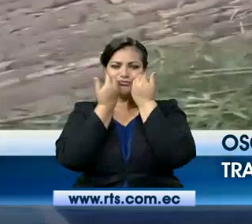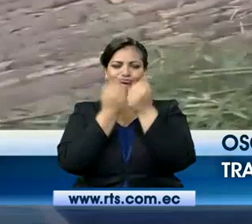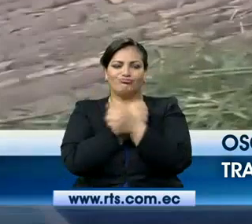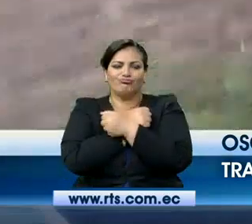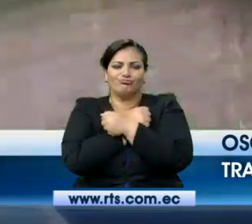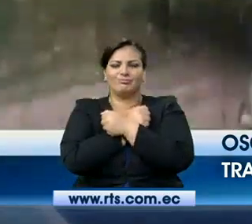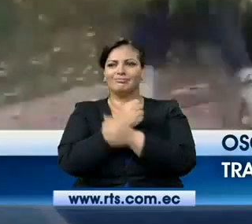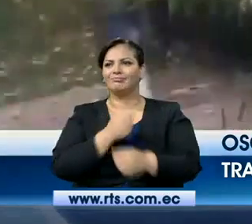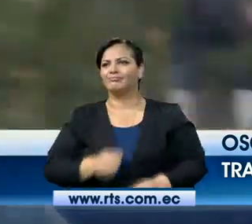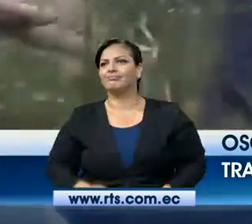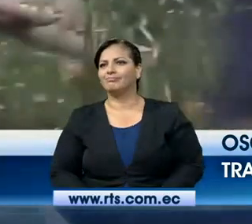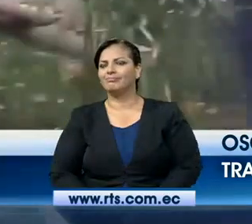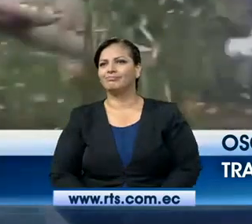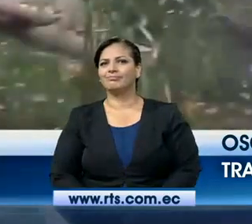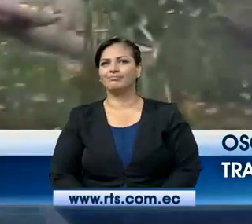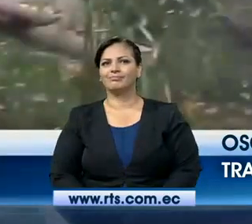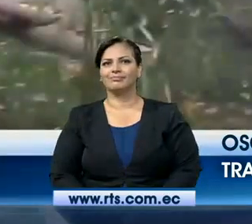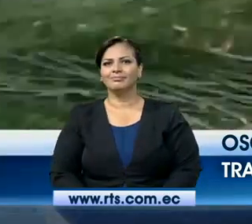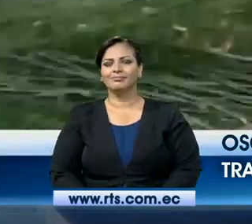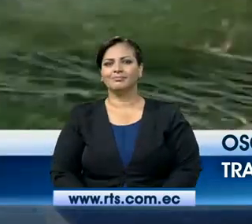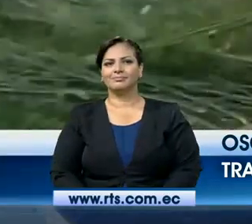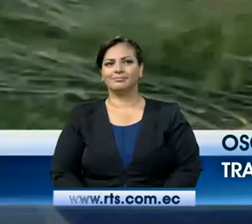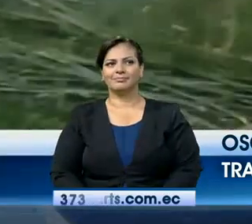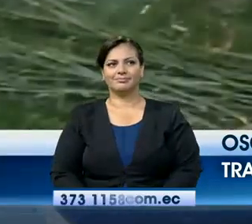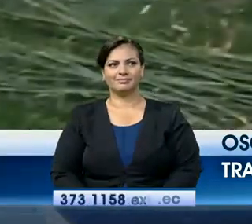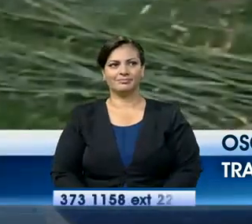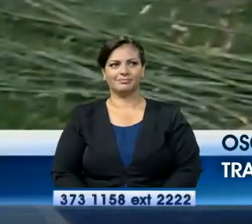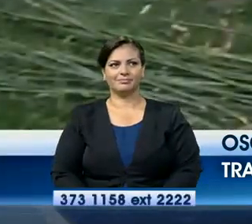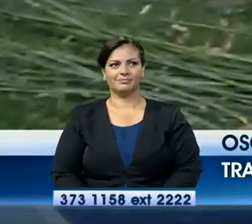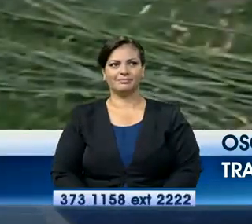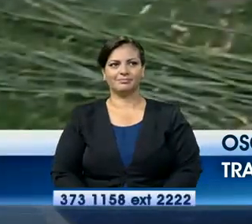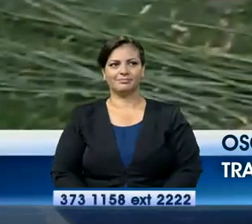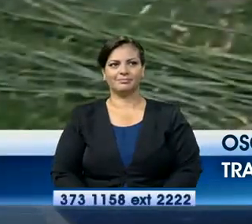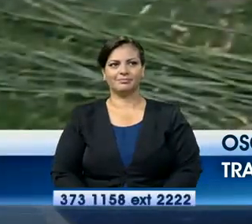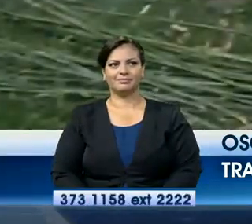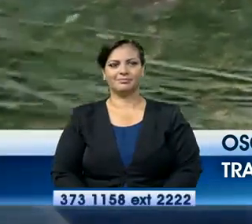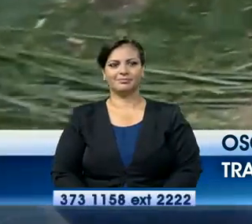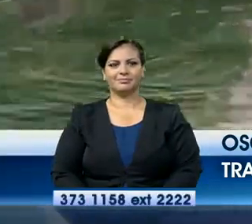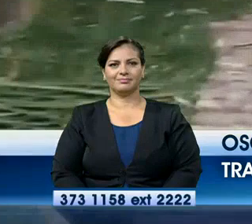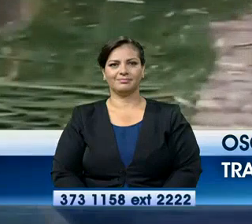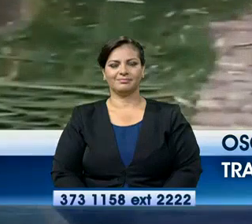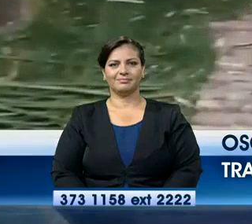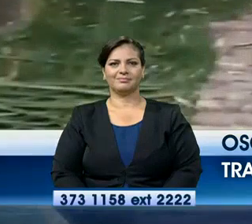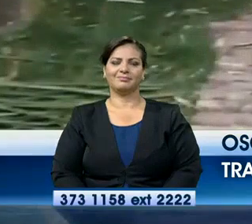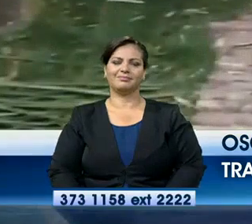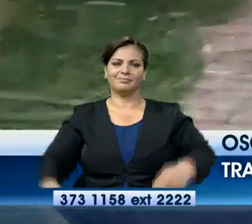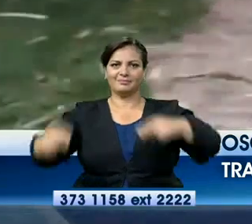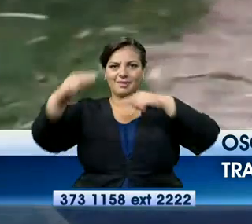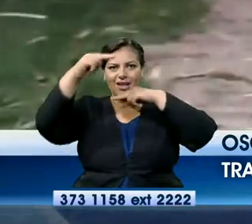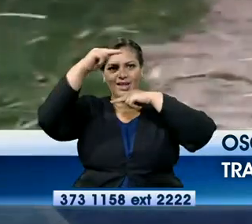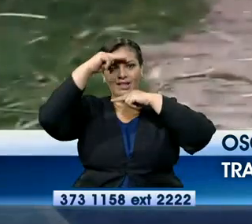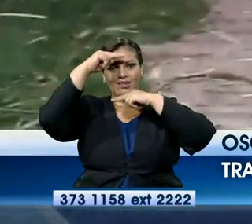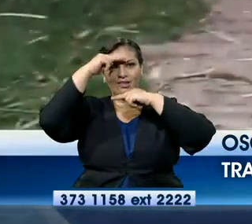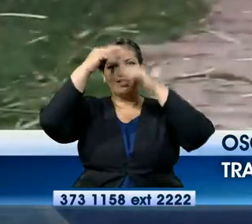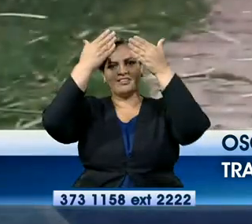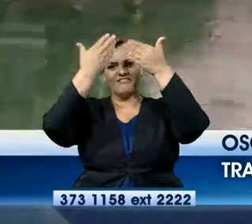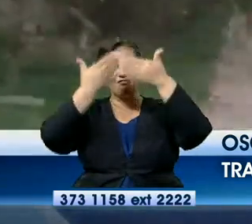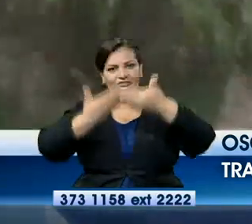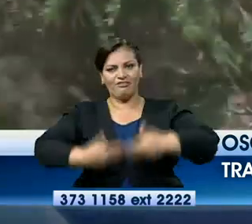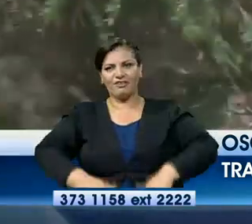es, amigos televidentes, bueno, con estas imágenes. Claro, sí, mi querido Enrique y amigos televidentes, con estas imágenes